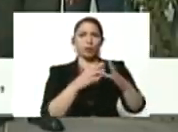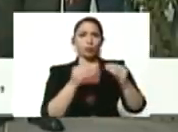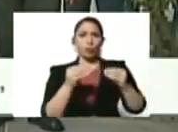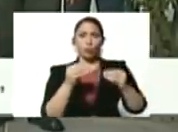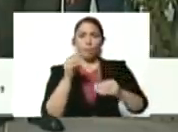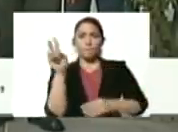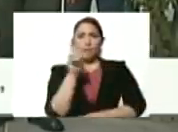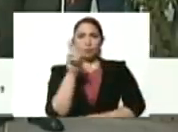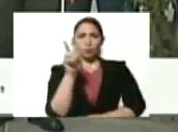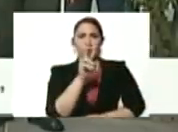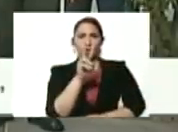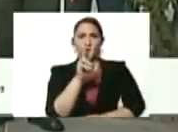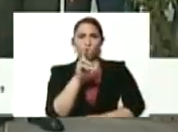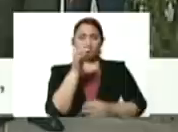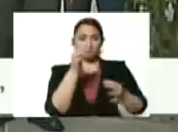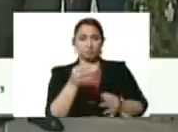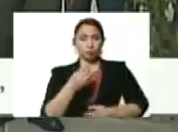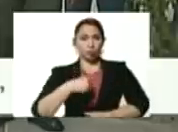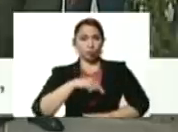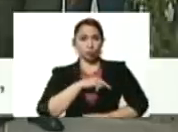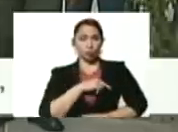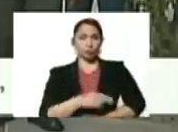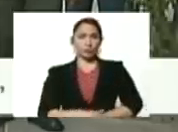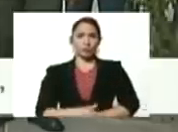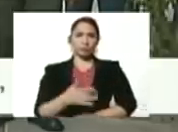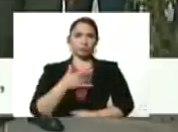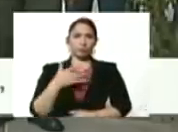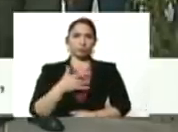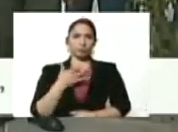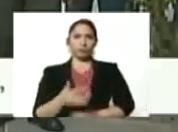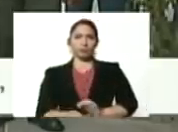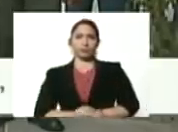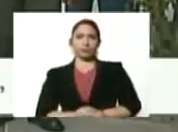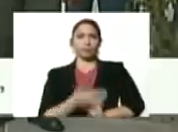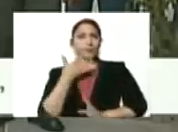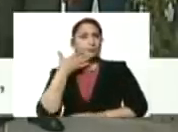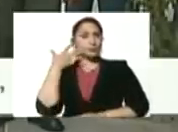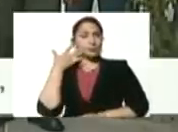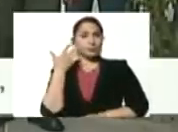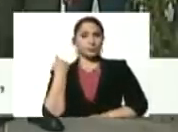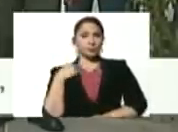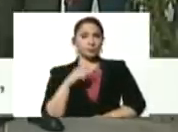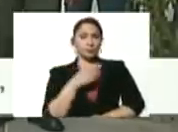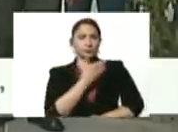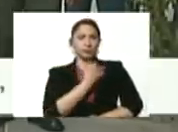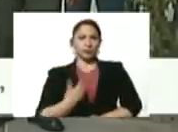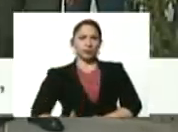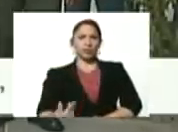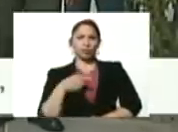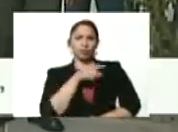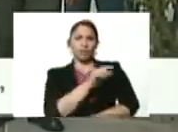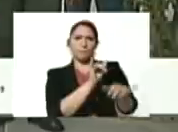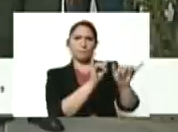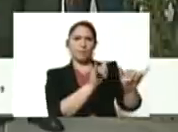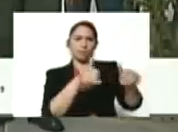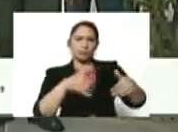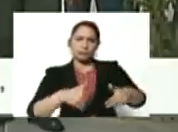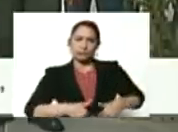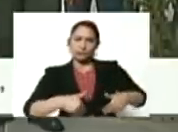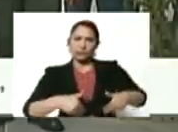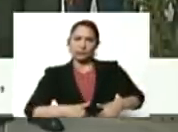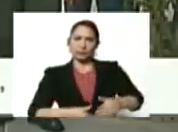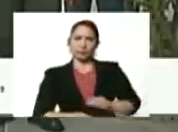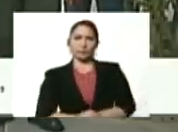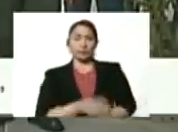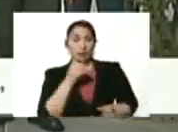venezolanos. Ciertamente nosotros nos sentimos orgullosos de tener un presidente como usted, que se sacrifica, que